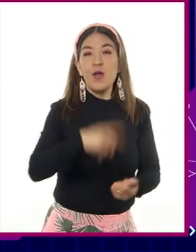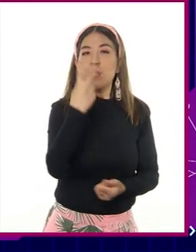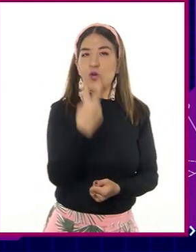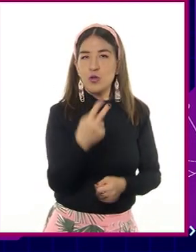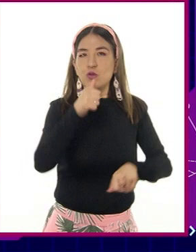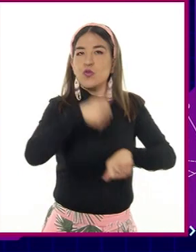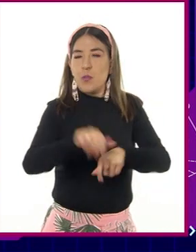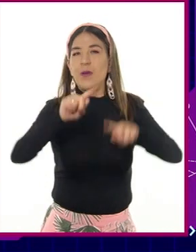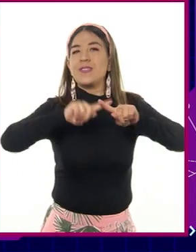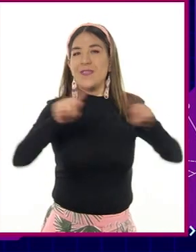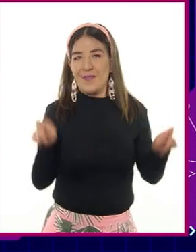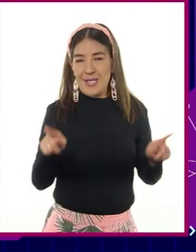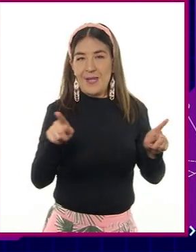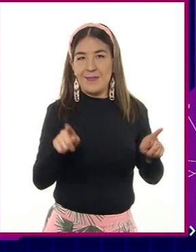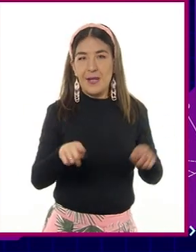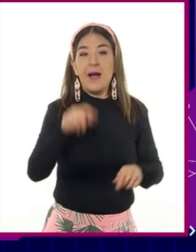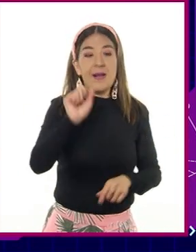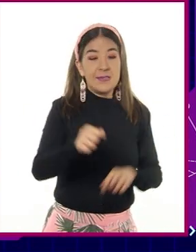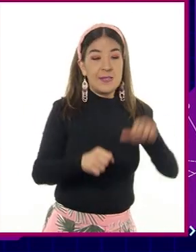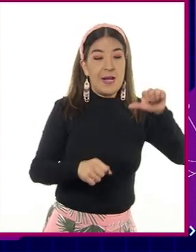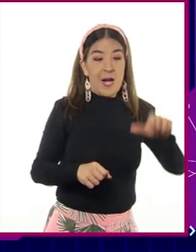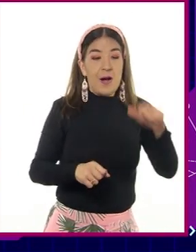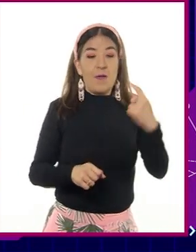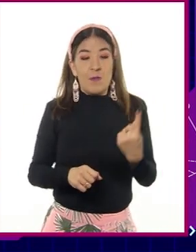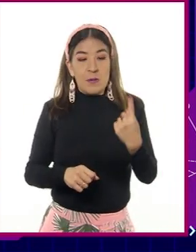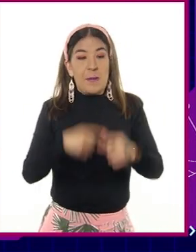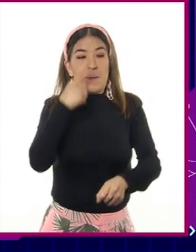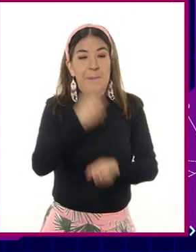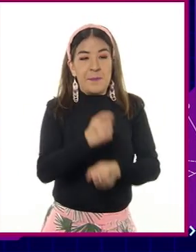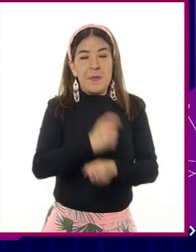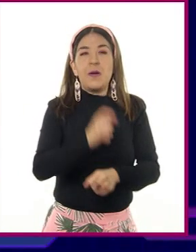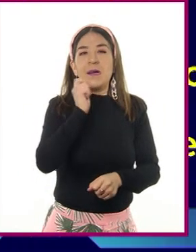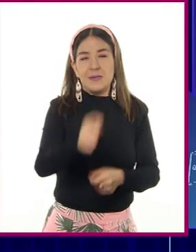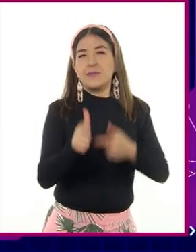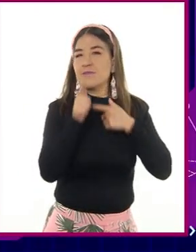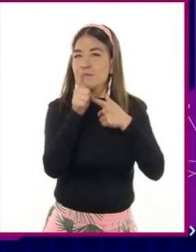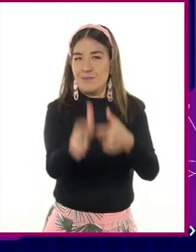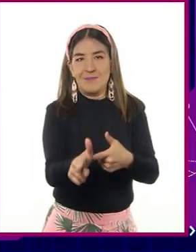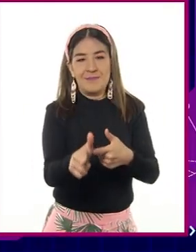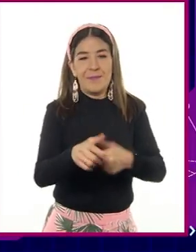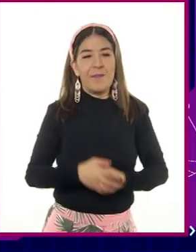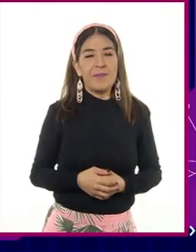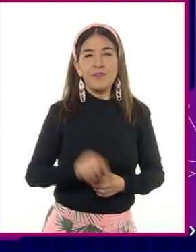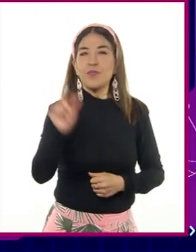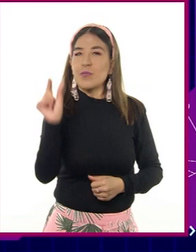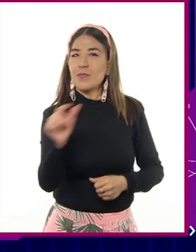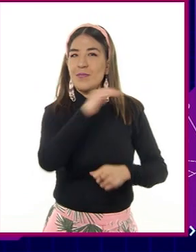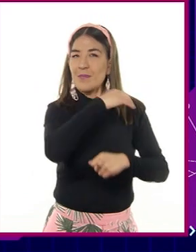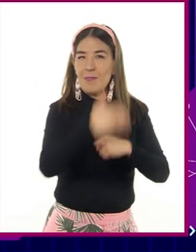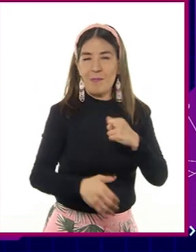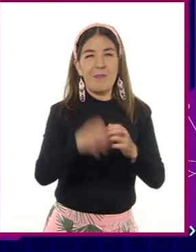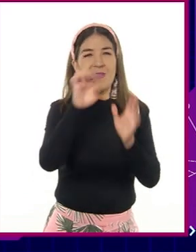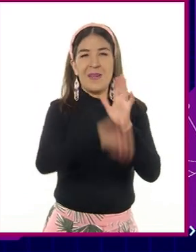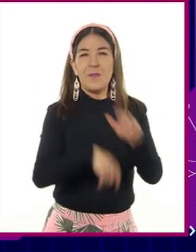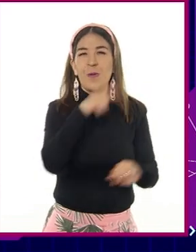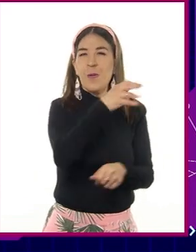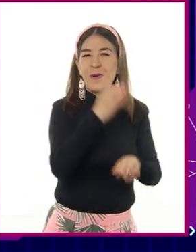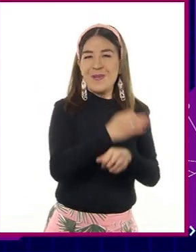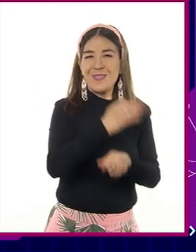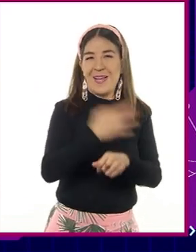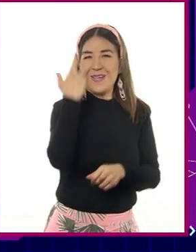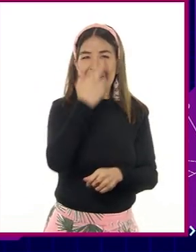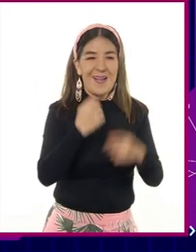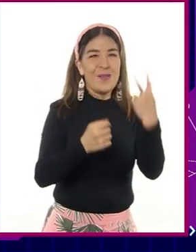términos consecutivos y A1 es el primer término de la sucesión. En el caso de la sucesión que estábamos